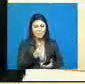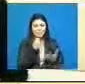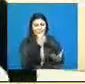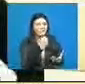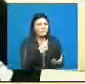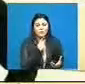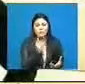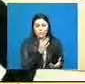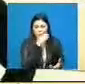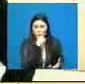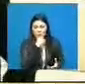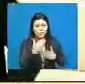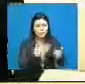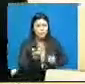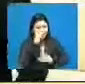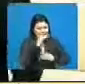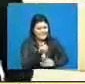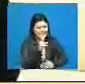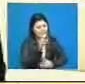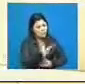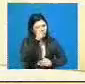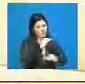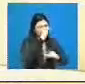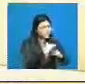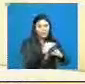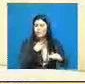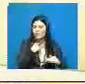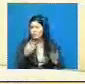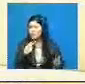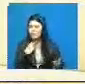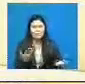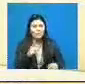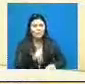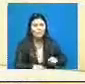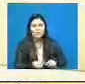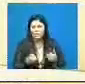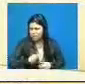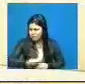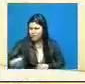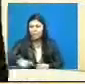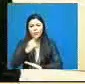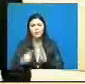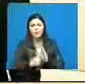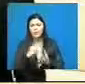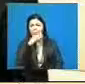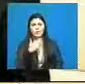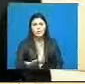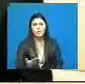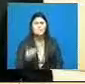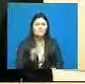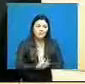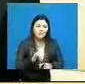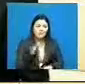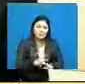así aún fuera recortado 17%, no era posible ejecutarlo en su totalidad. Y si se tiene